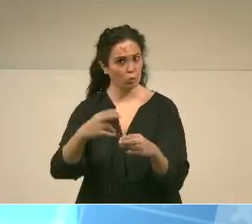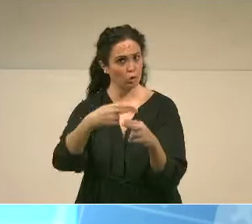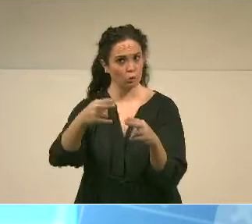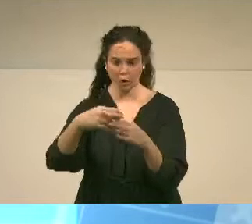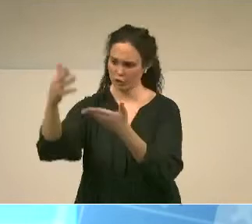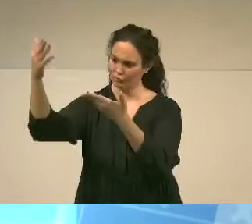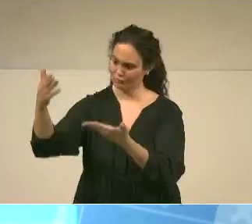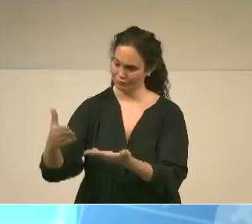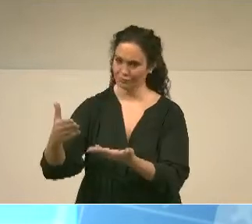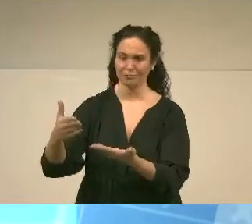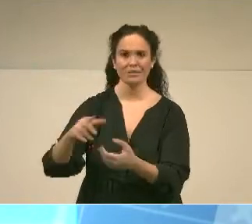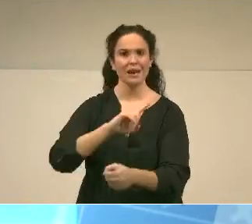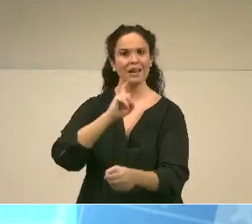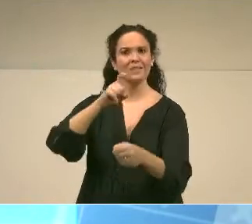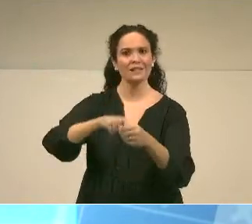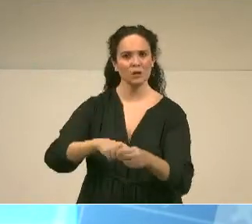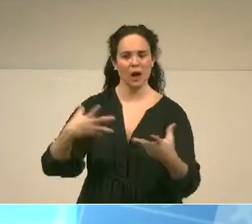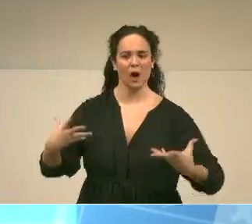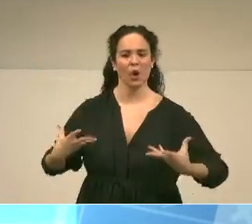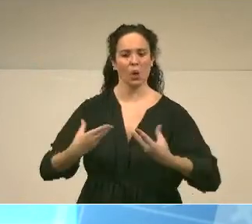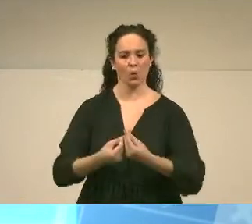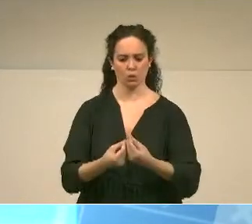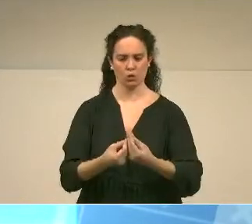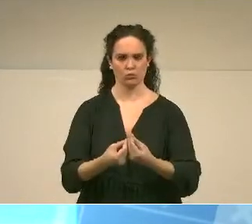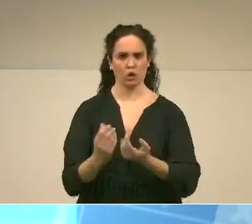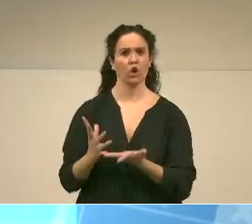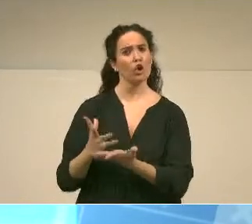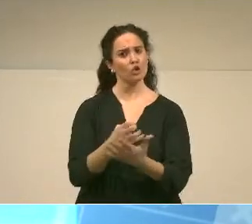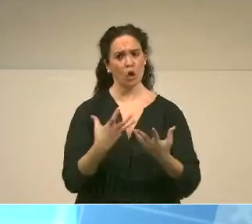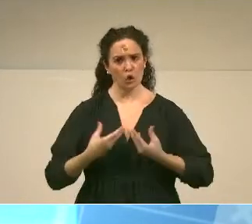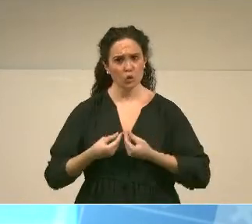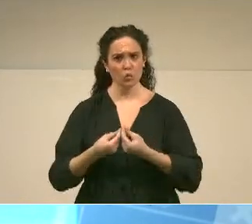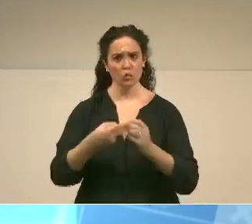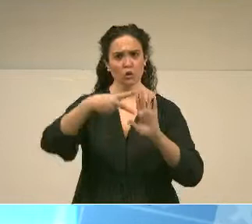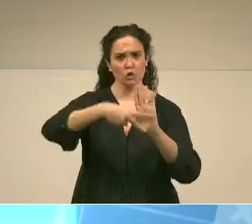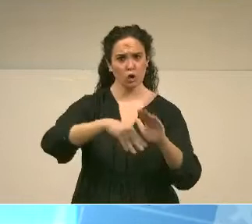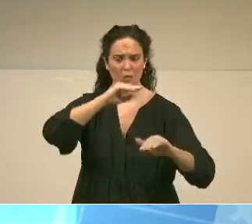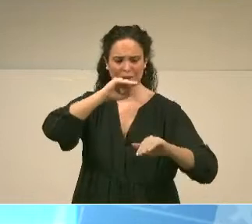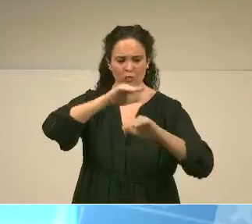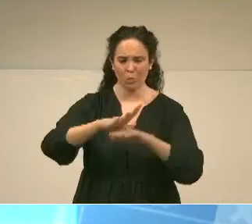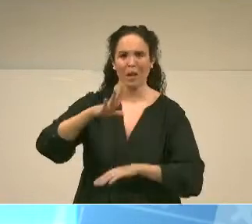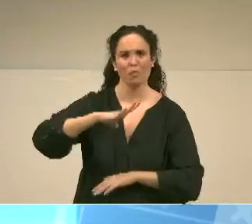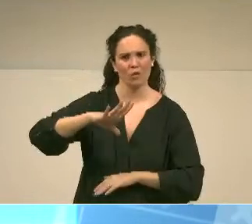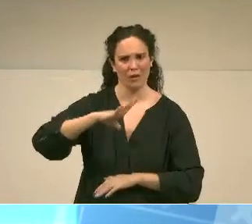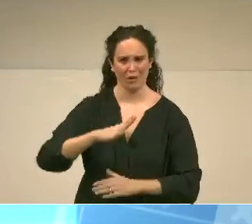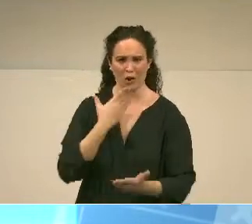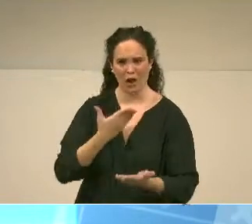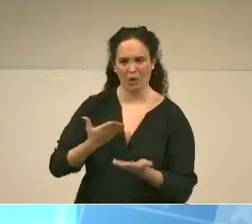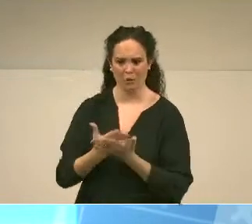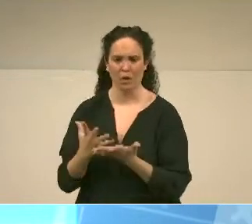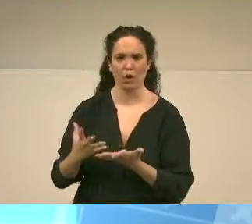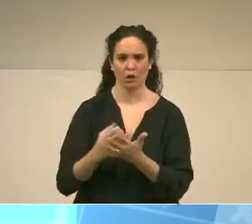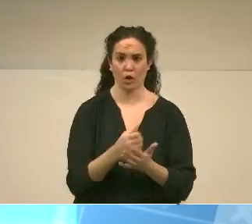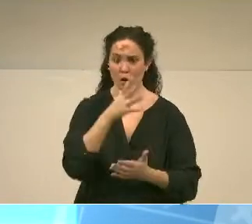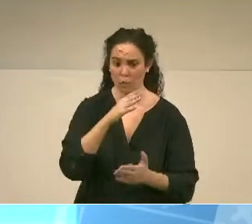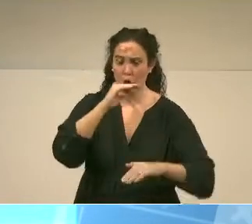y soliciten, junto con las demás formaciones políticas e instituciones, el cumplimiento de las normas que están establecidas, porque son la mejor